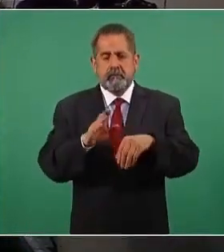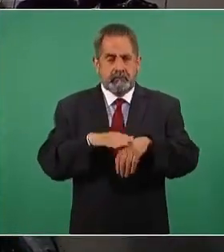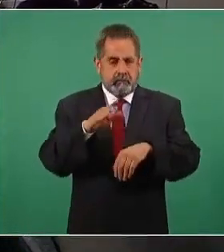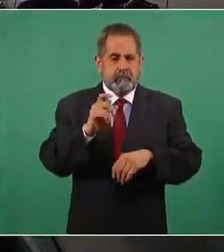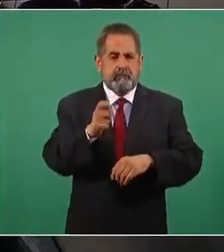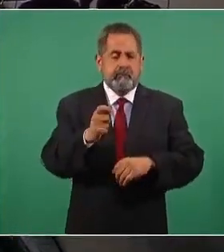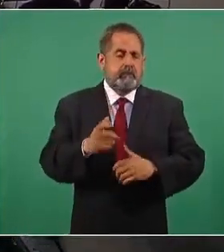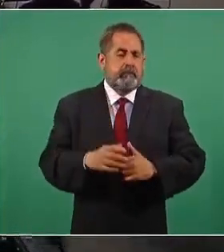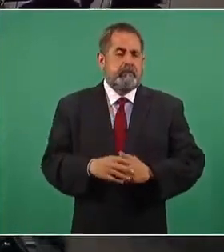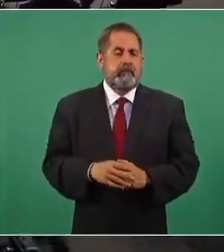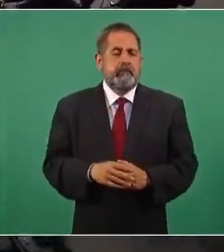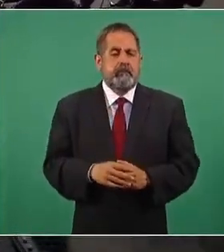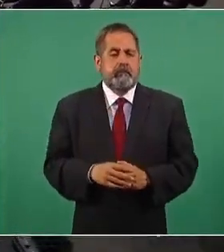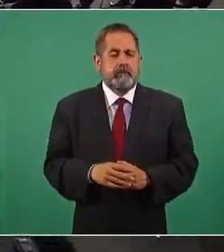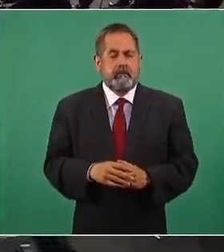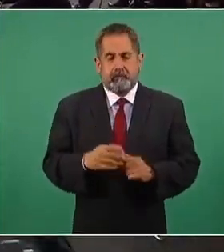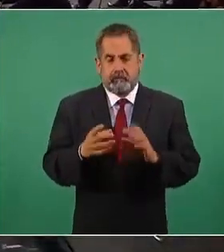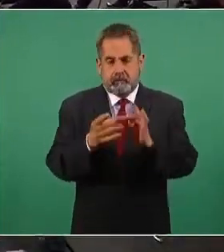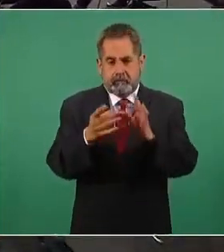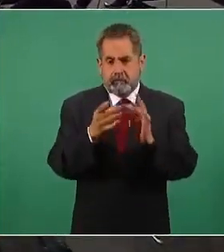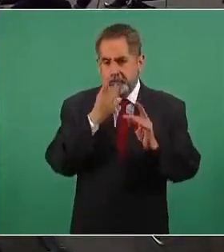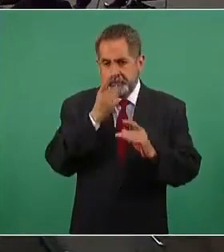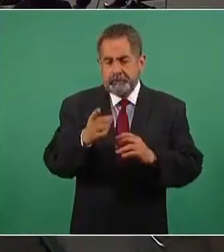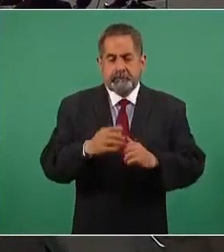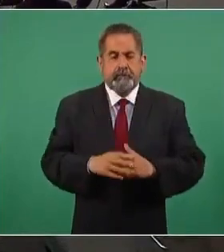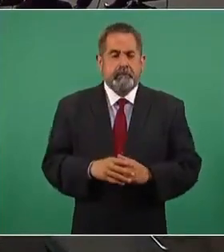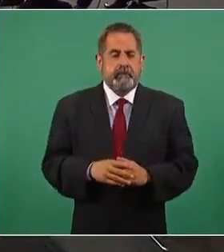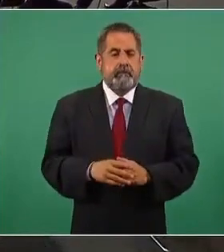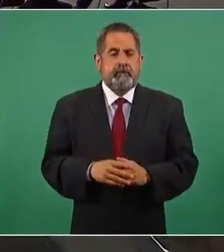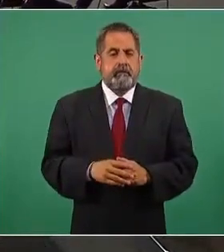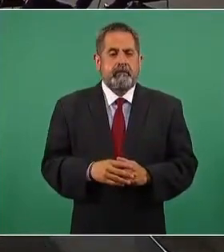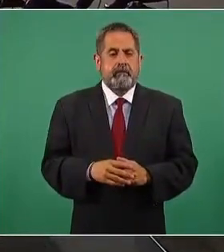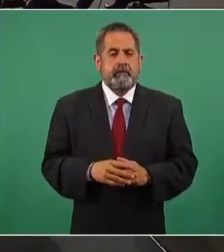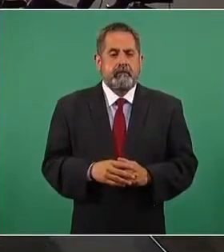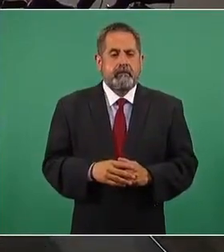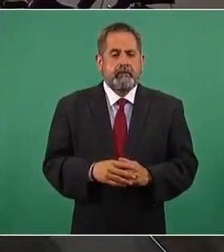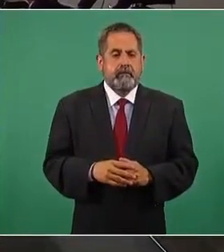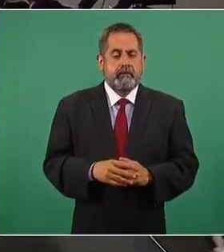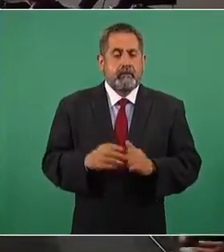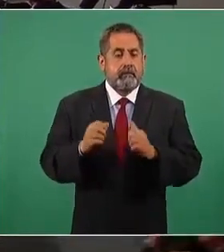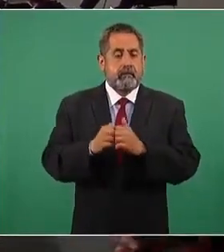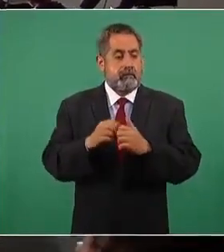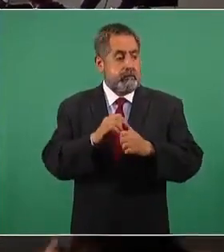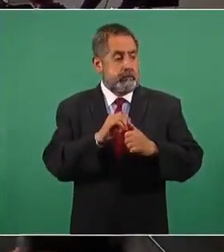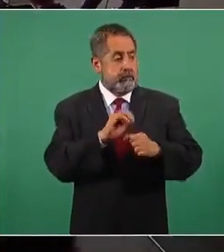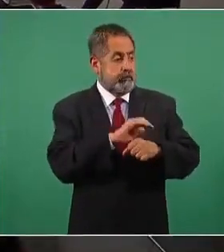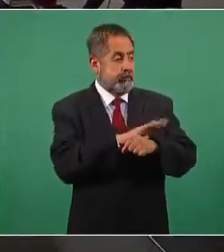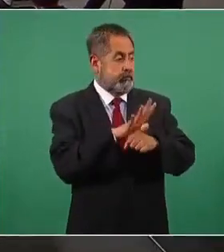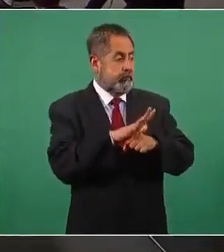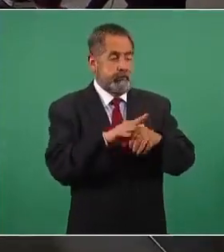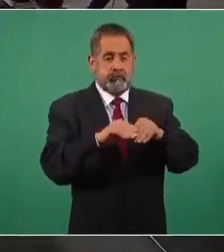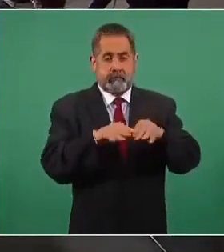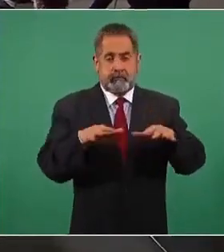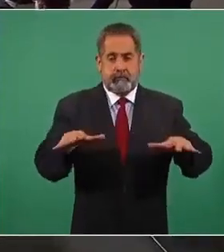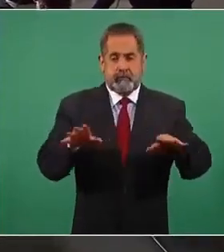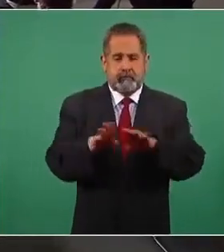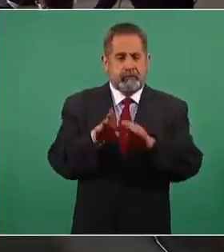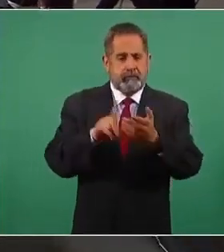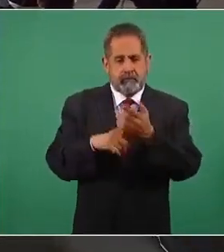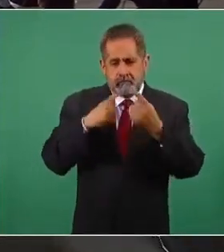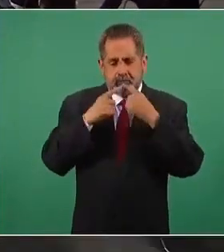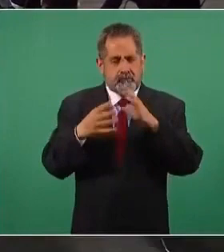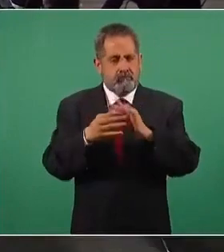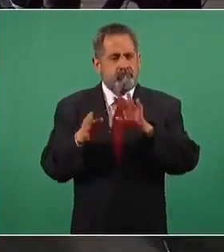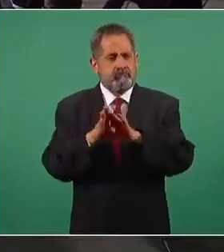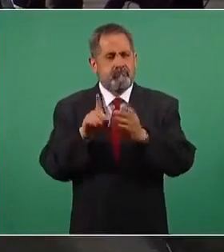sí, gracias. Comentar que con la pandemia y desde antes se